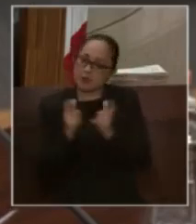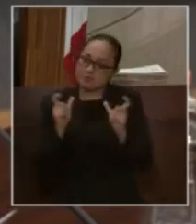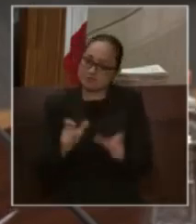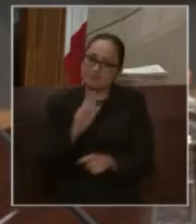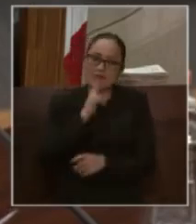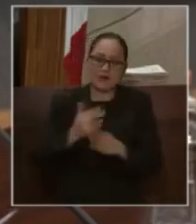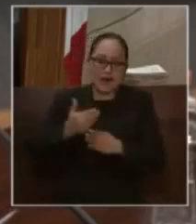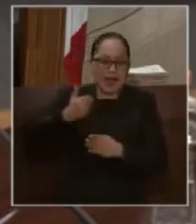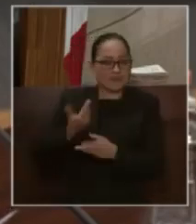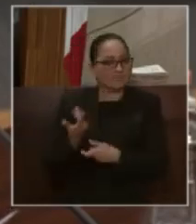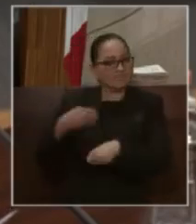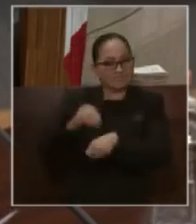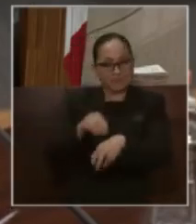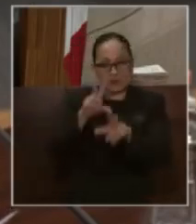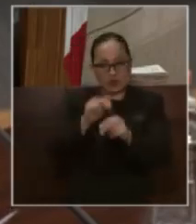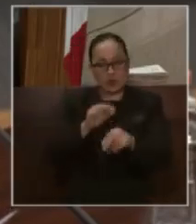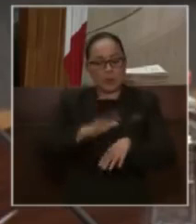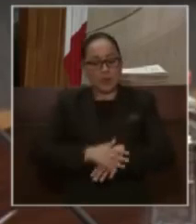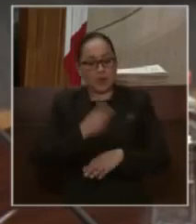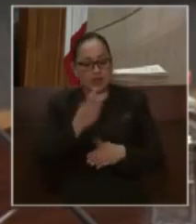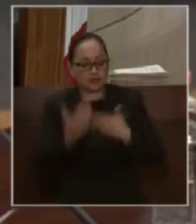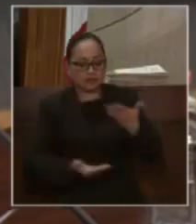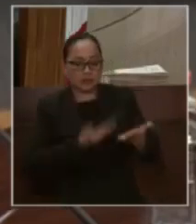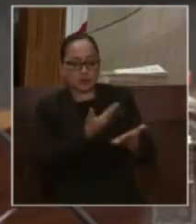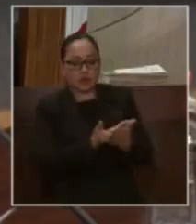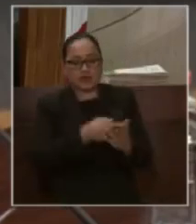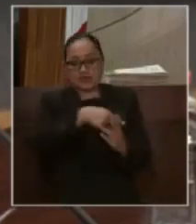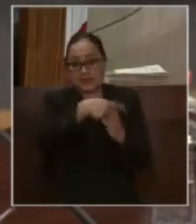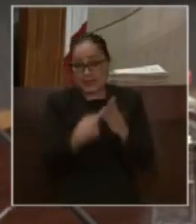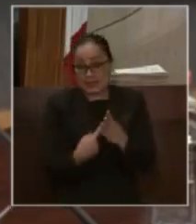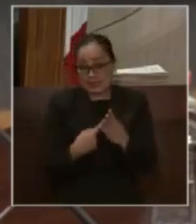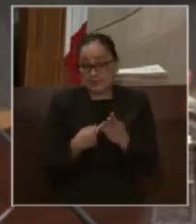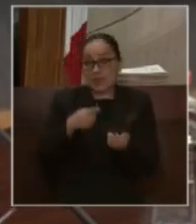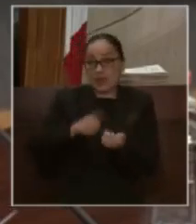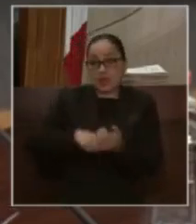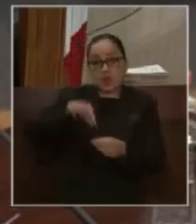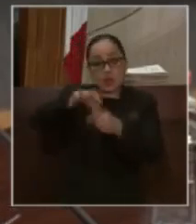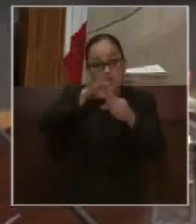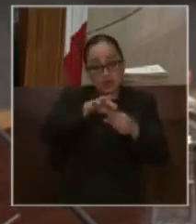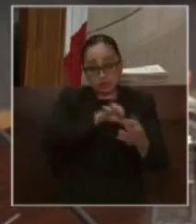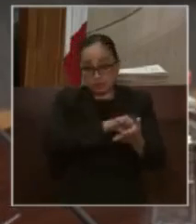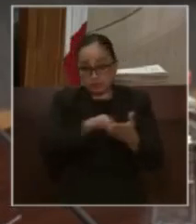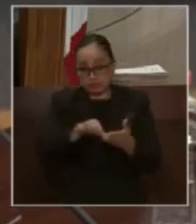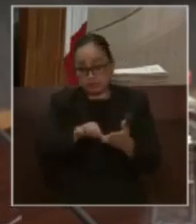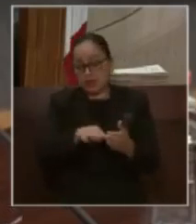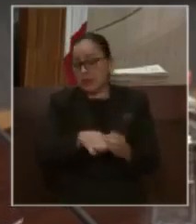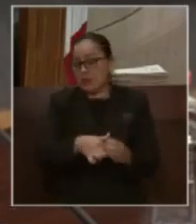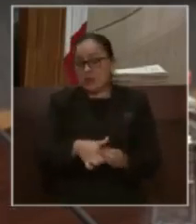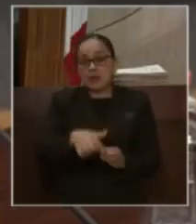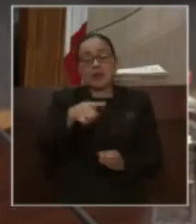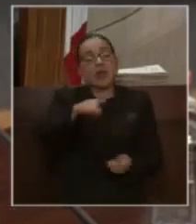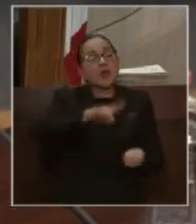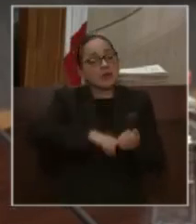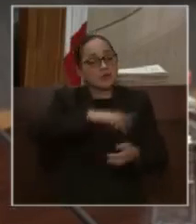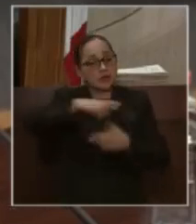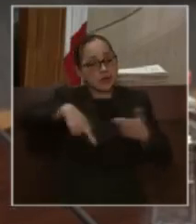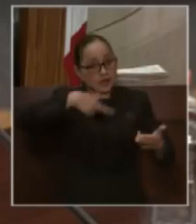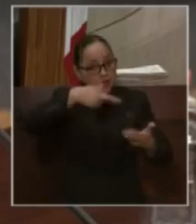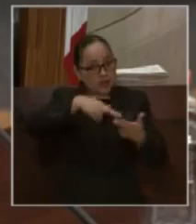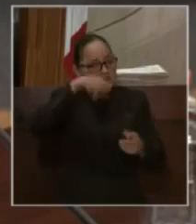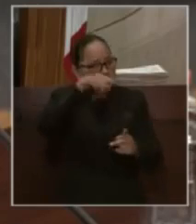anterior, en los 3 proyectos se propone revocar las declaraciones de nulidad de las elecciones realizadas en las sentencias de la Sala Regional